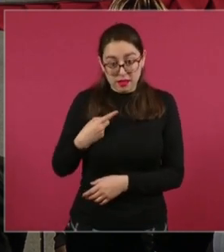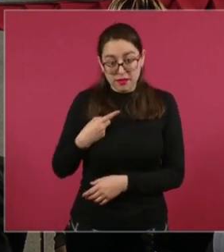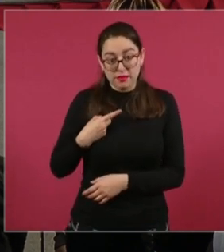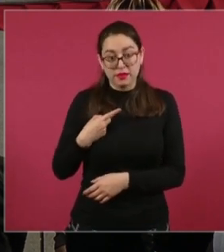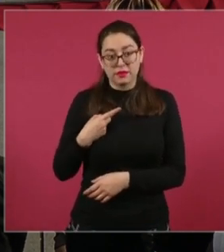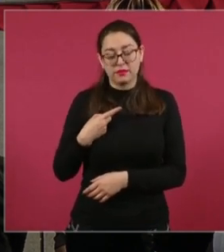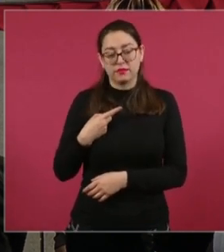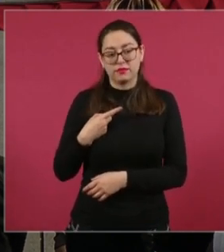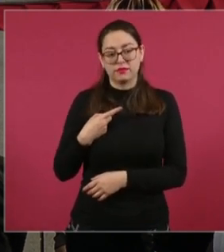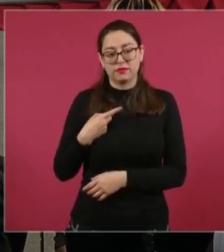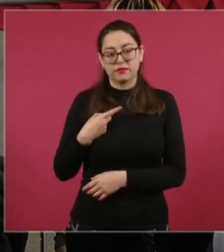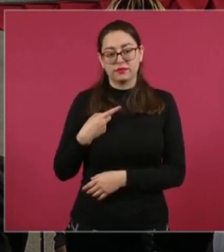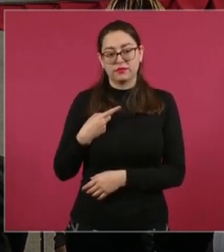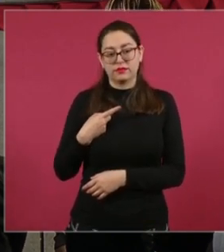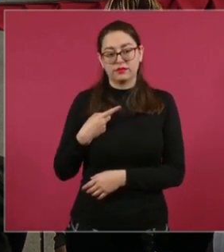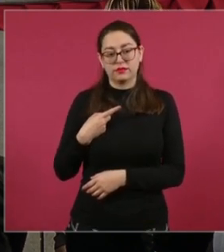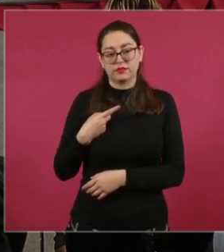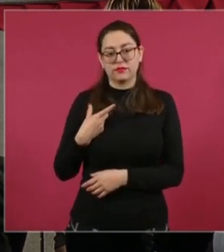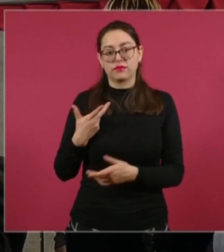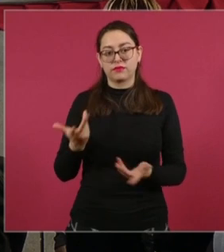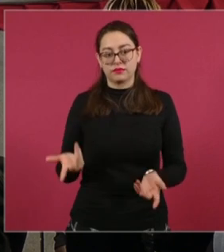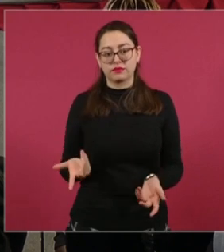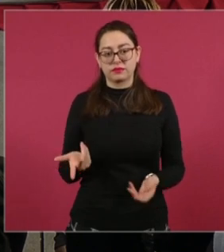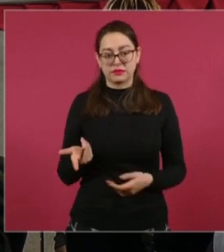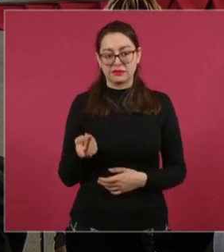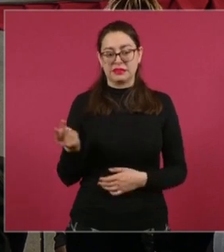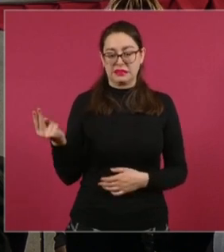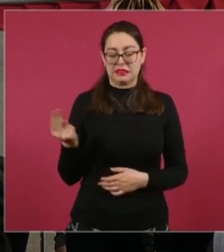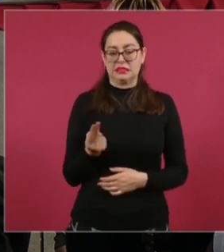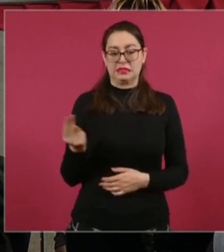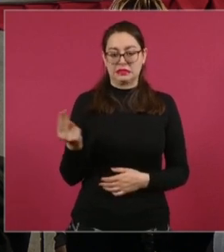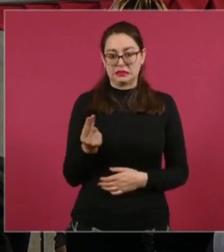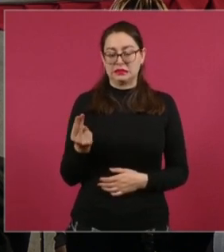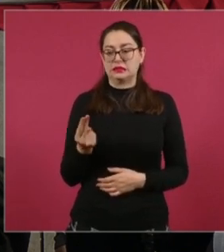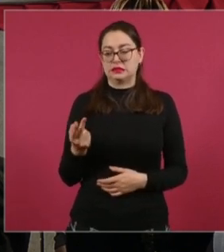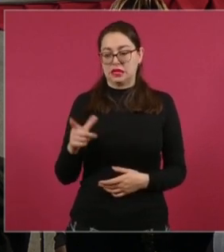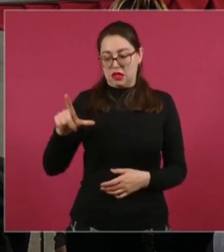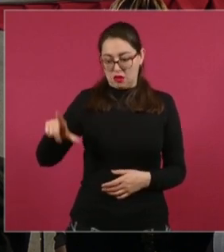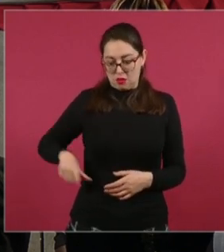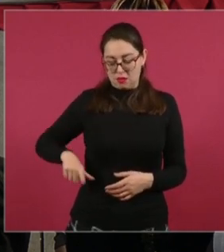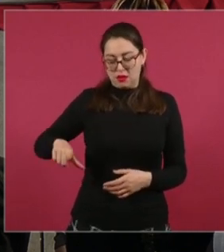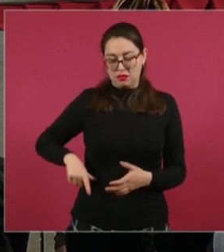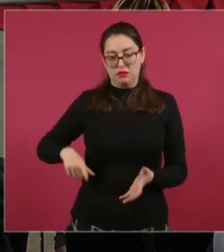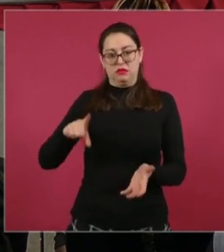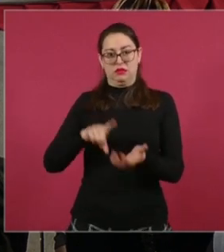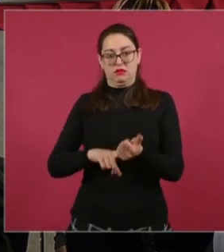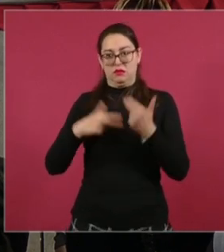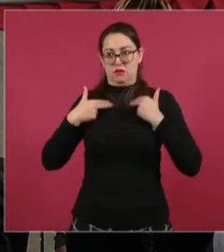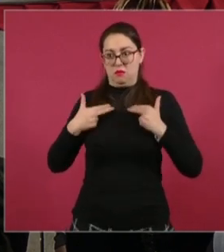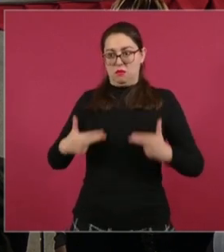Hay que humanizar el servicio público